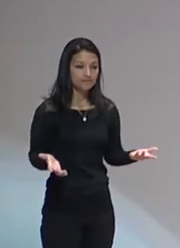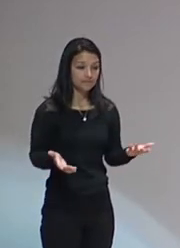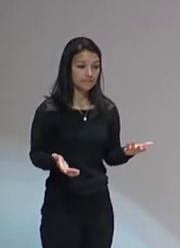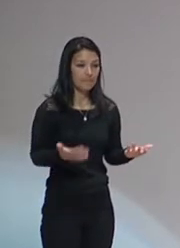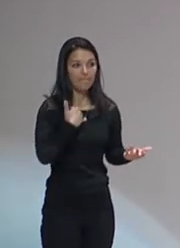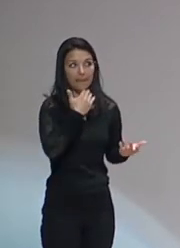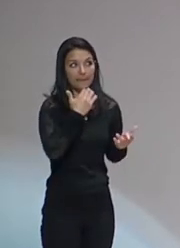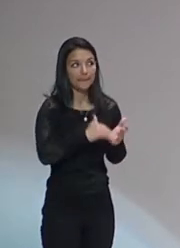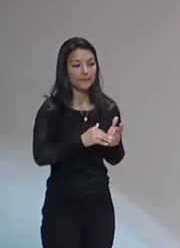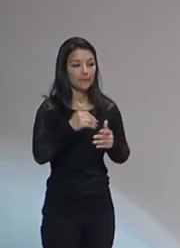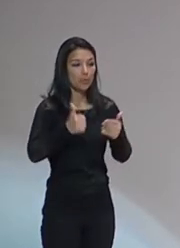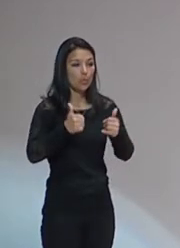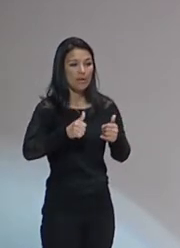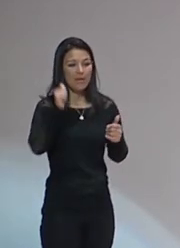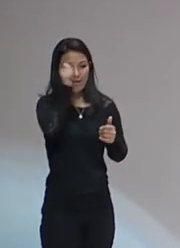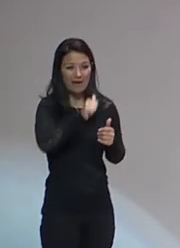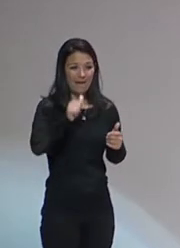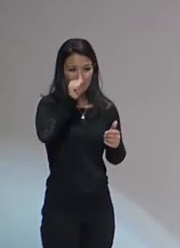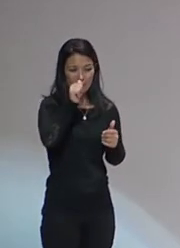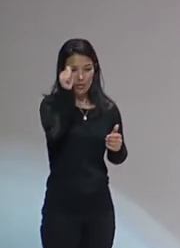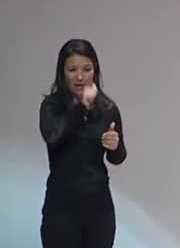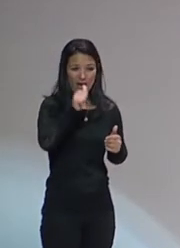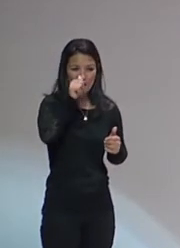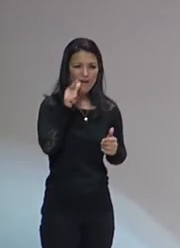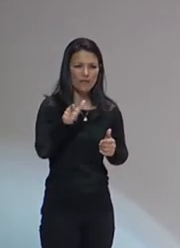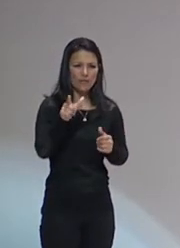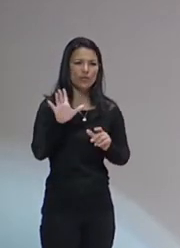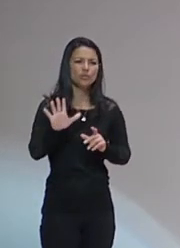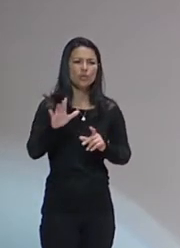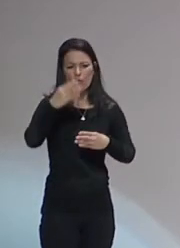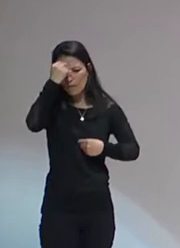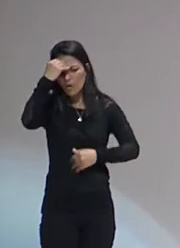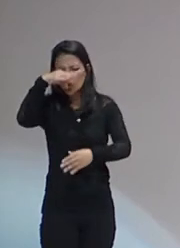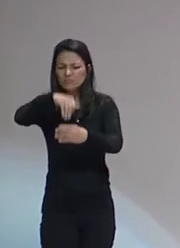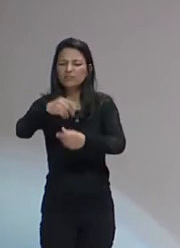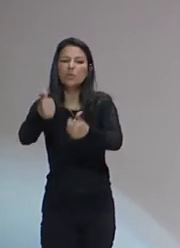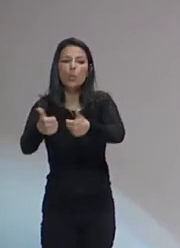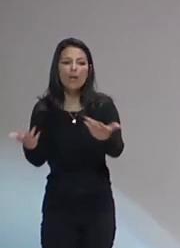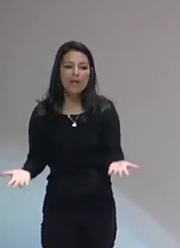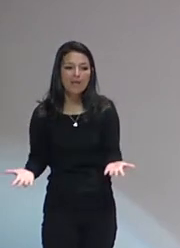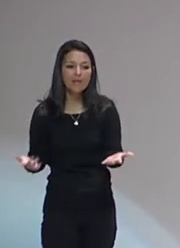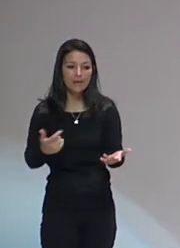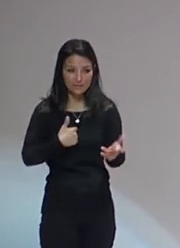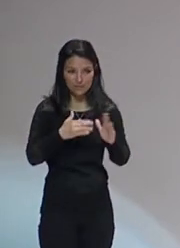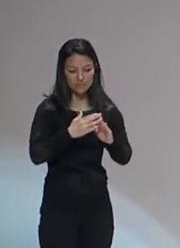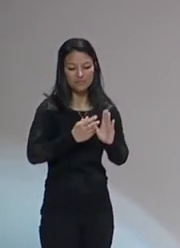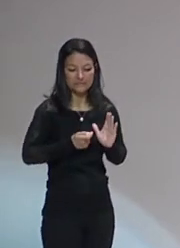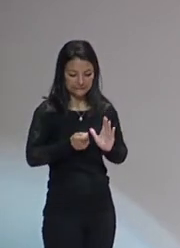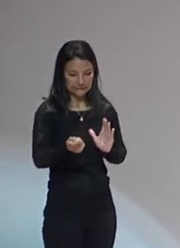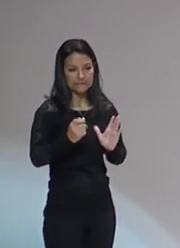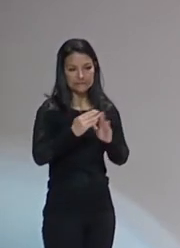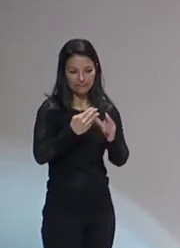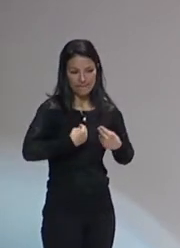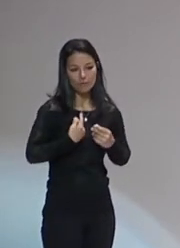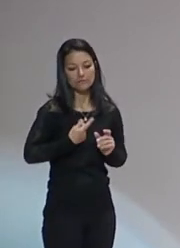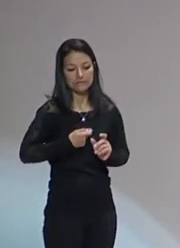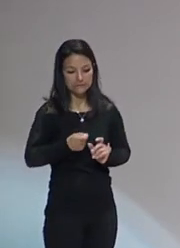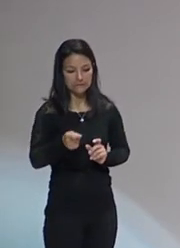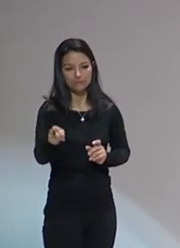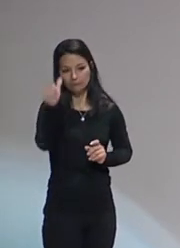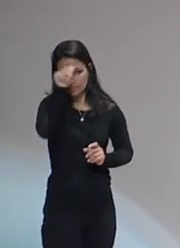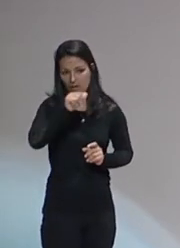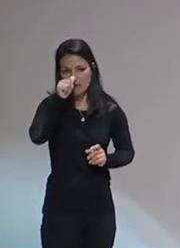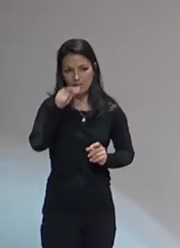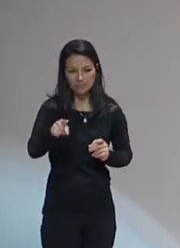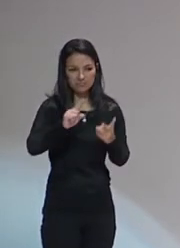tienen la cultura afro? Nosotros vivimos cerca de la cultura afro, ahí está San Cayetano,